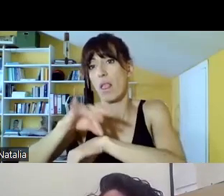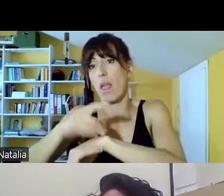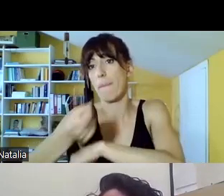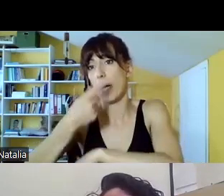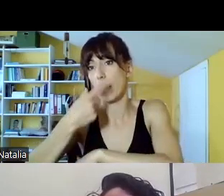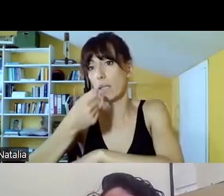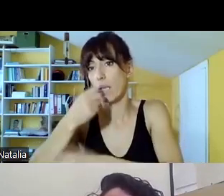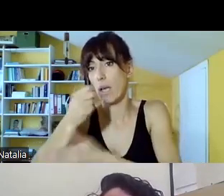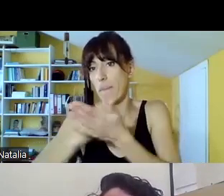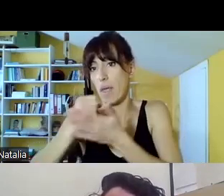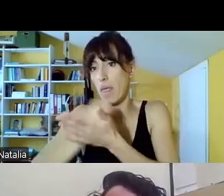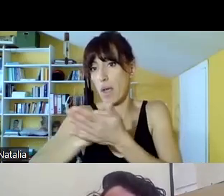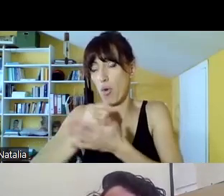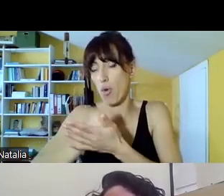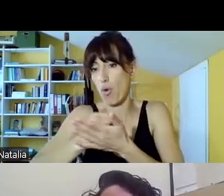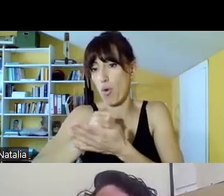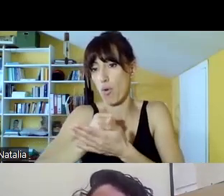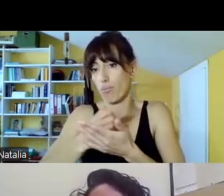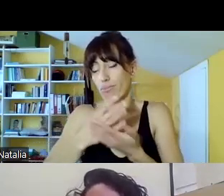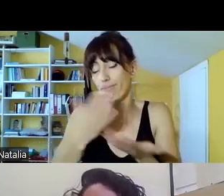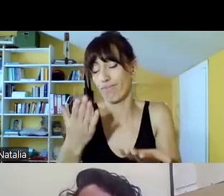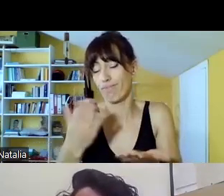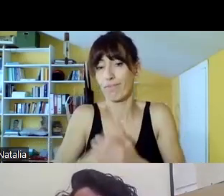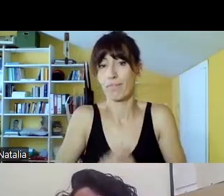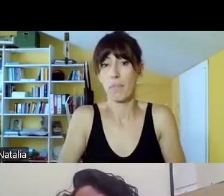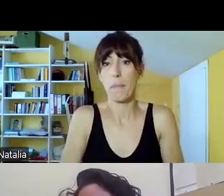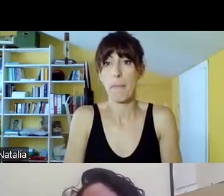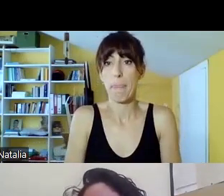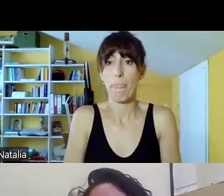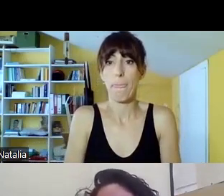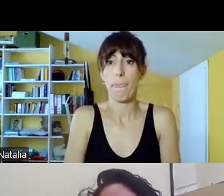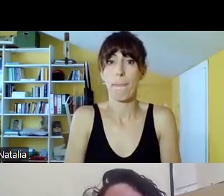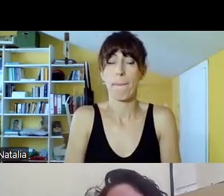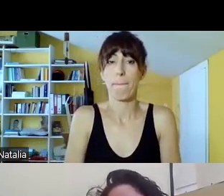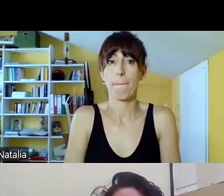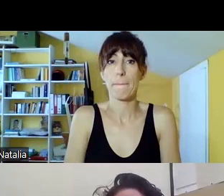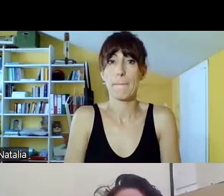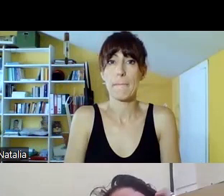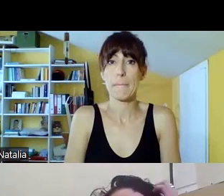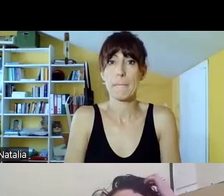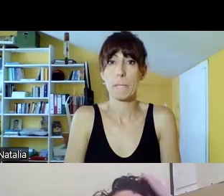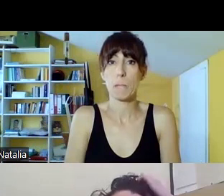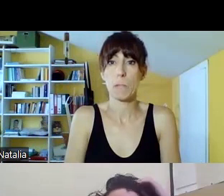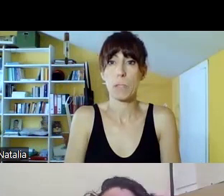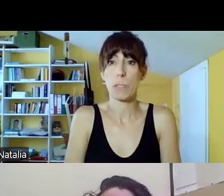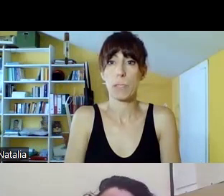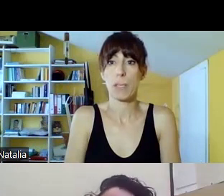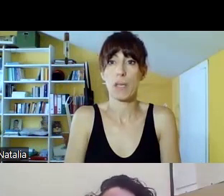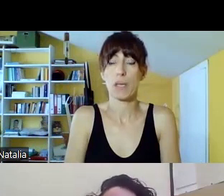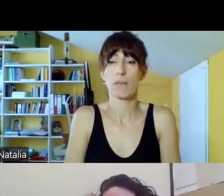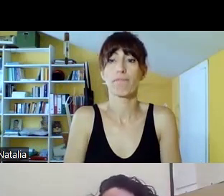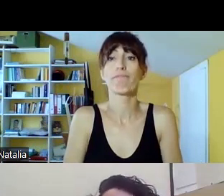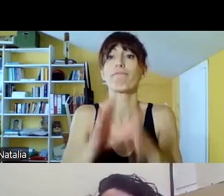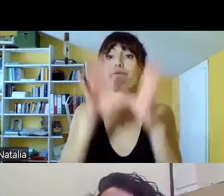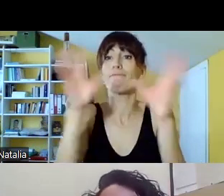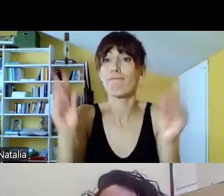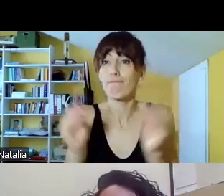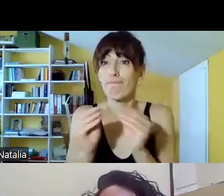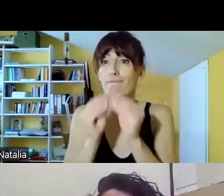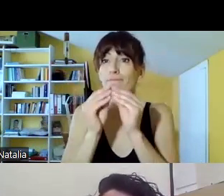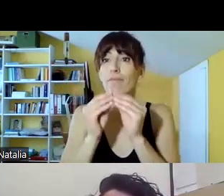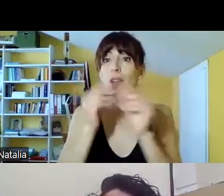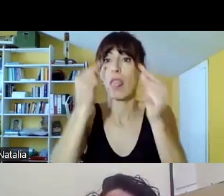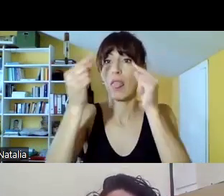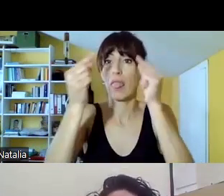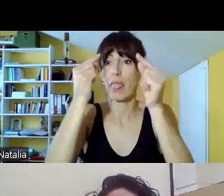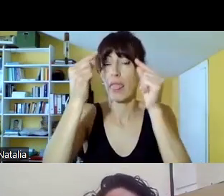discurso médico hegemónico. Y bueno, reduciendo todas estas cuestiones a los datos y a las